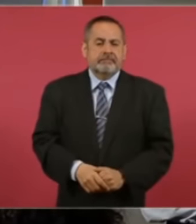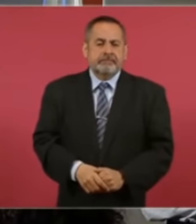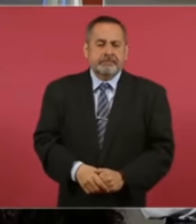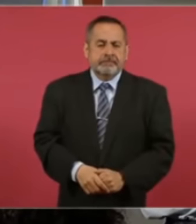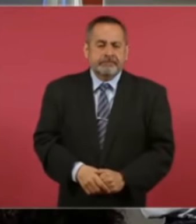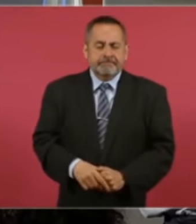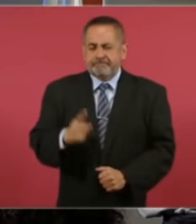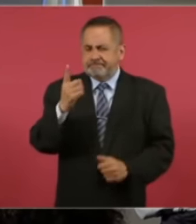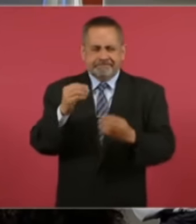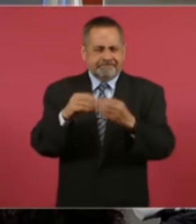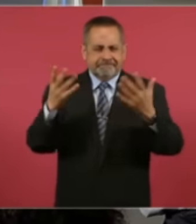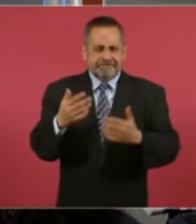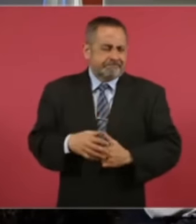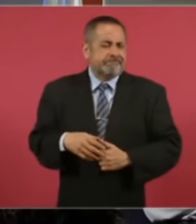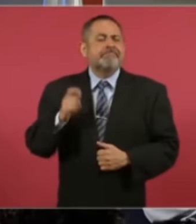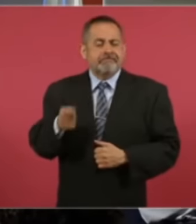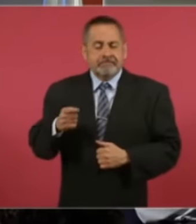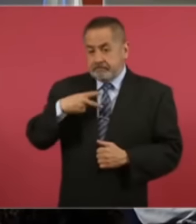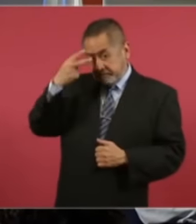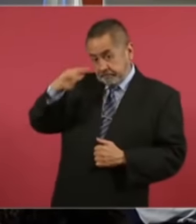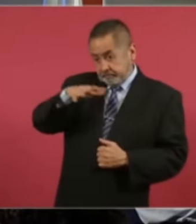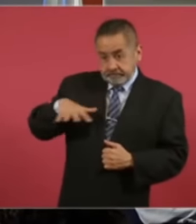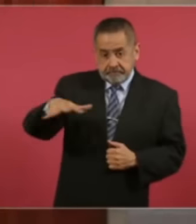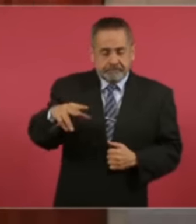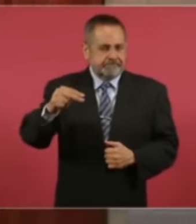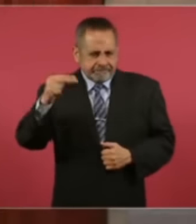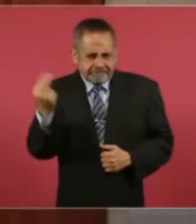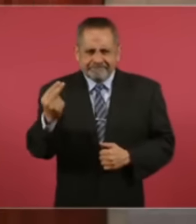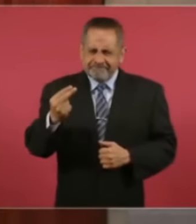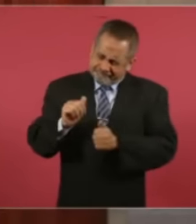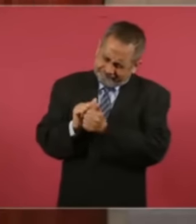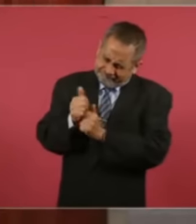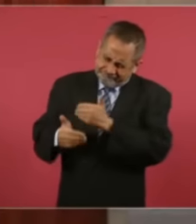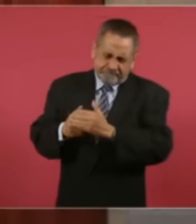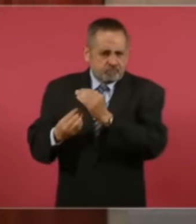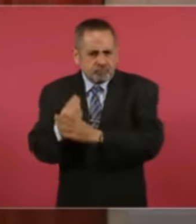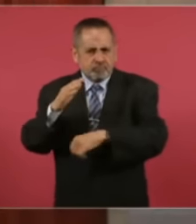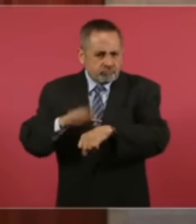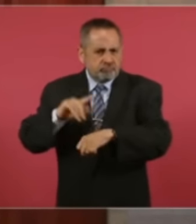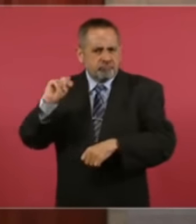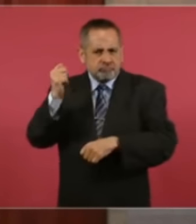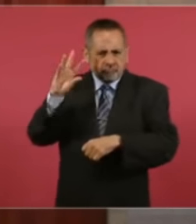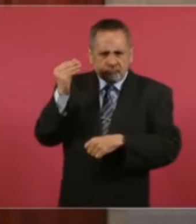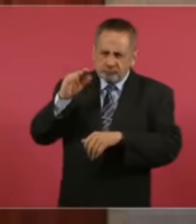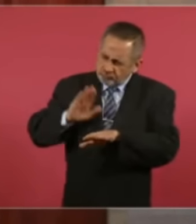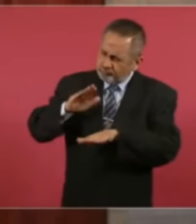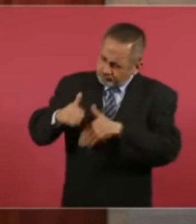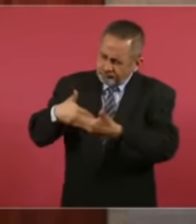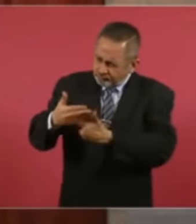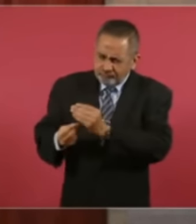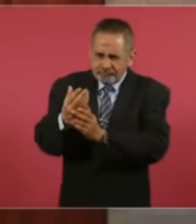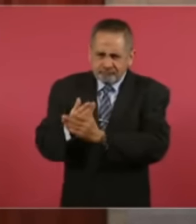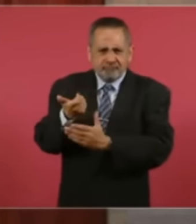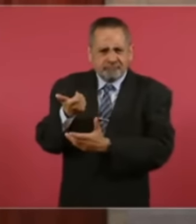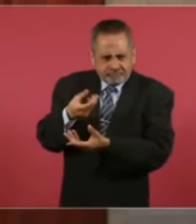Una cosa obvia es que México requiere de varios años de evolución tecnológica y una eficiencia administrativa para